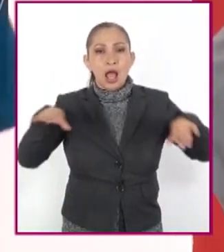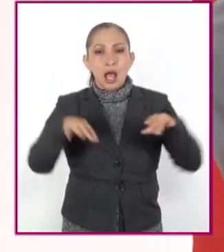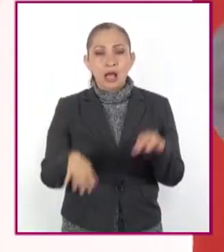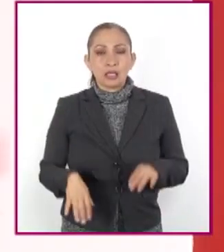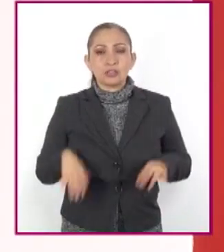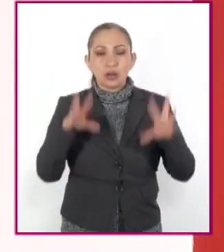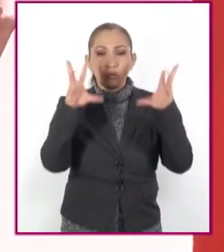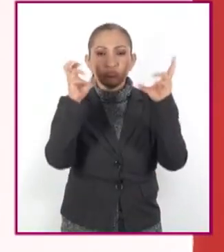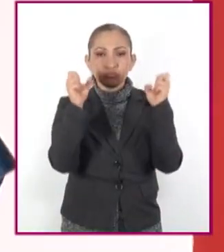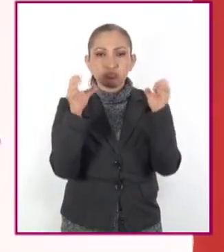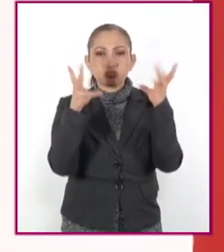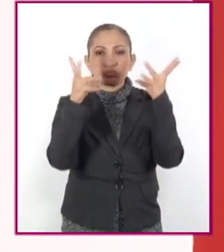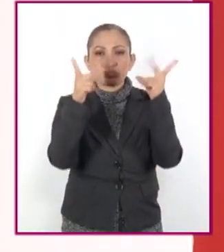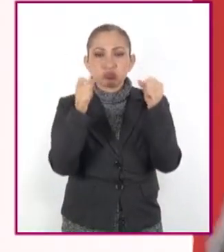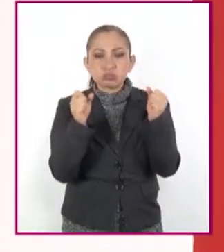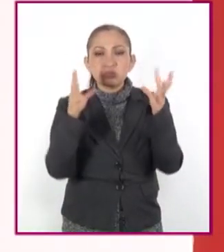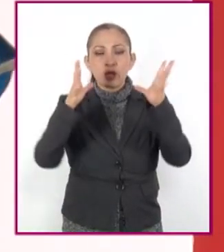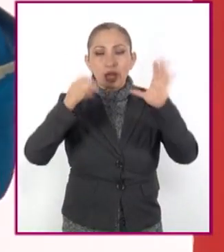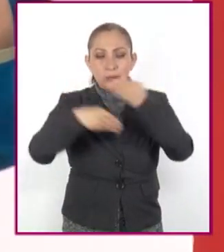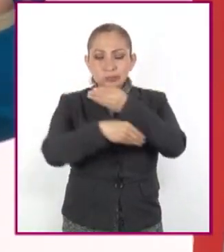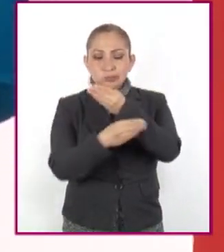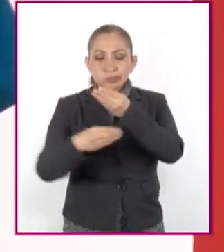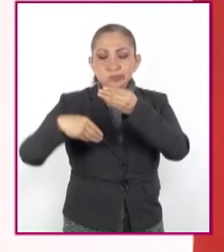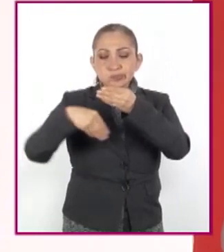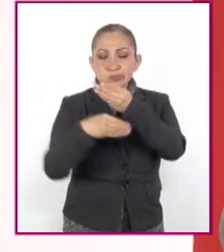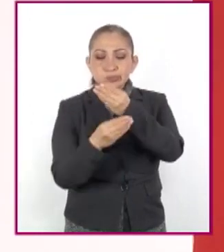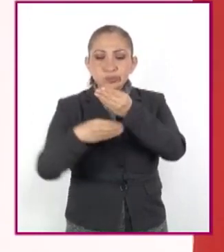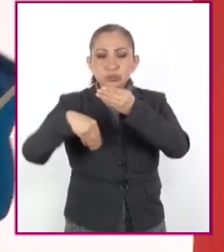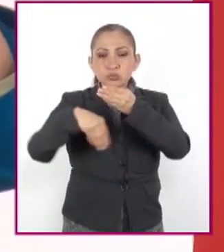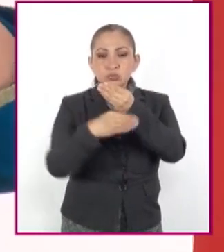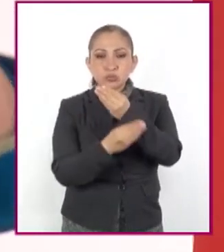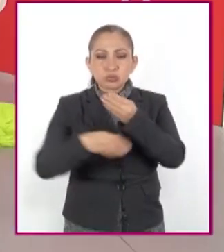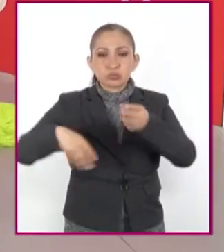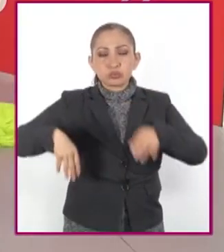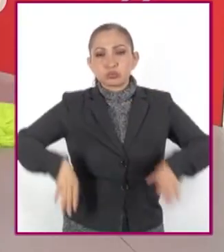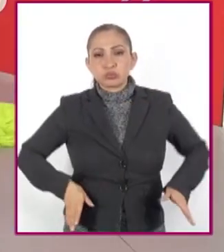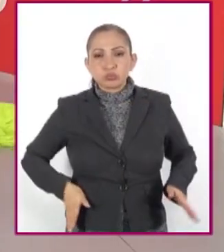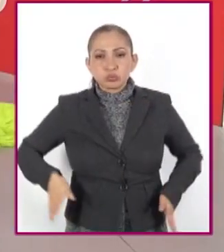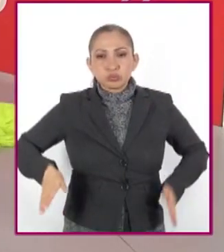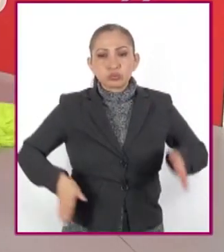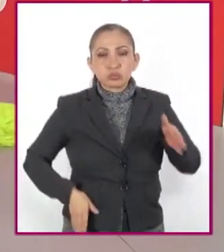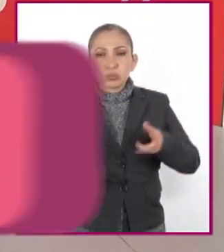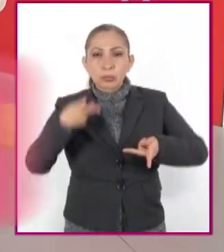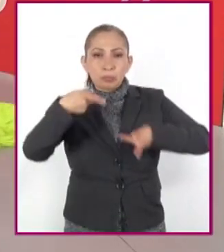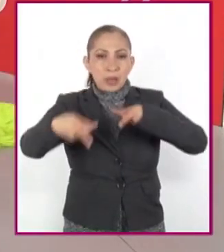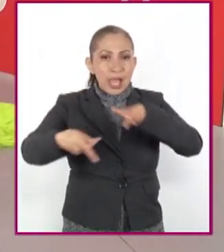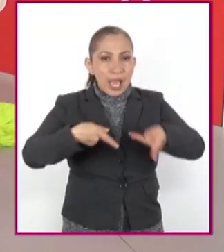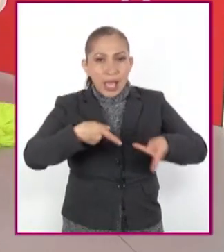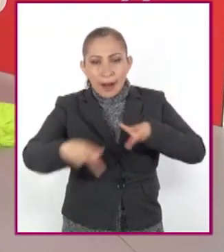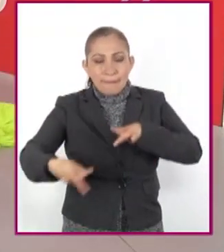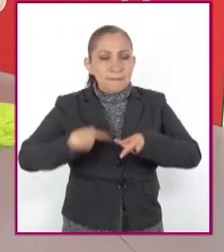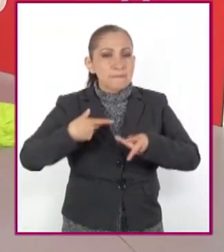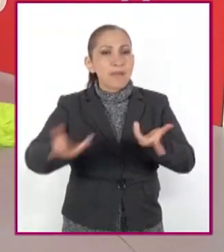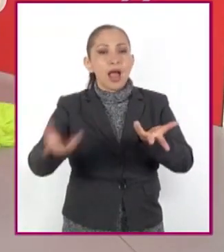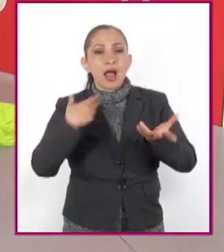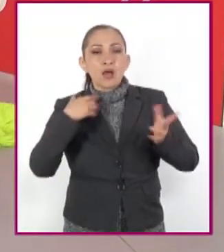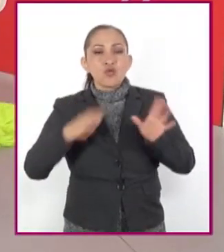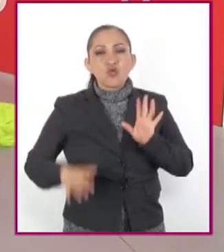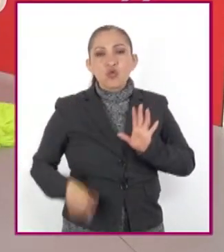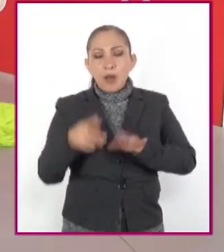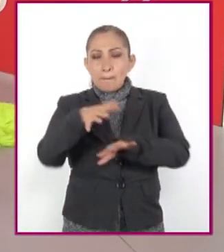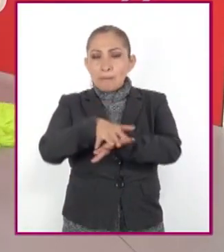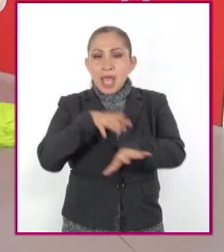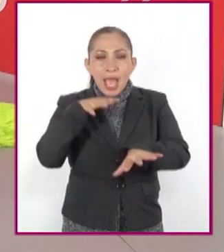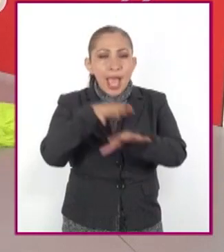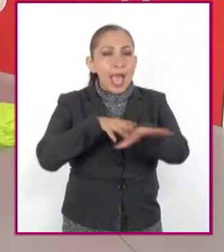dedos de mis manos, empiezo a mover la cintura, la cadera, las piernas. Voy pasando hasta